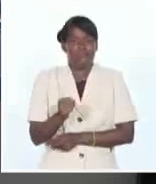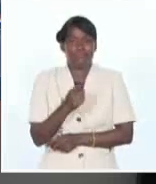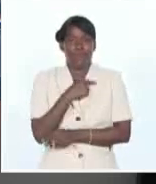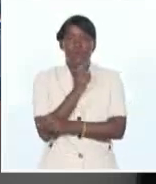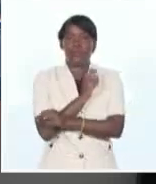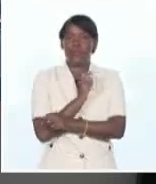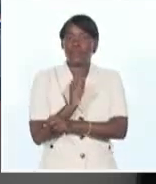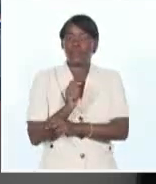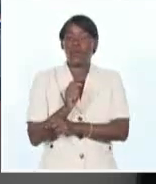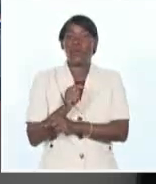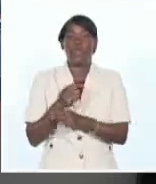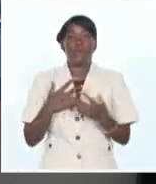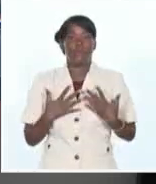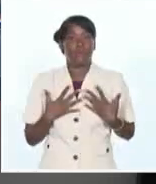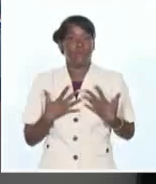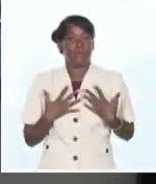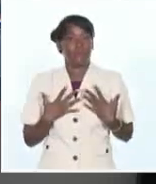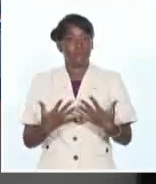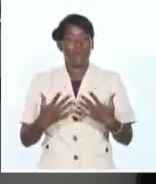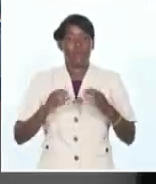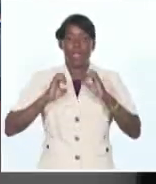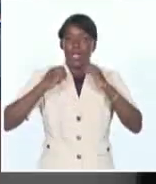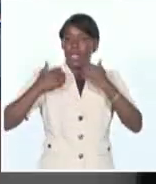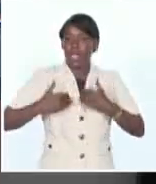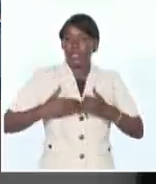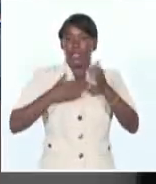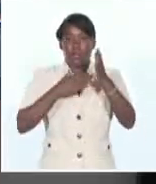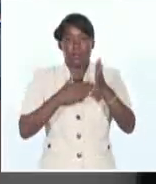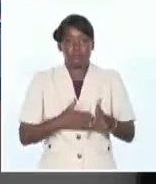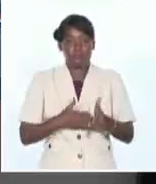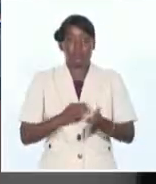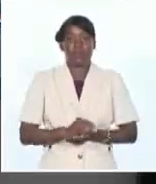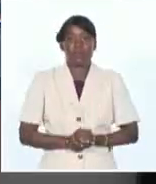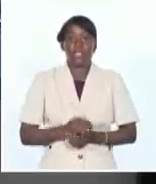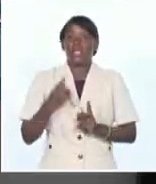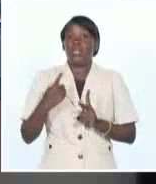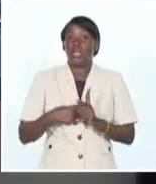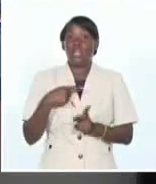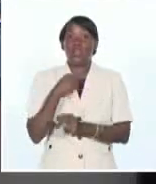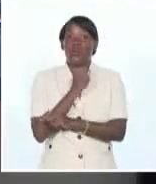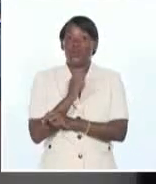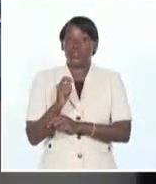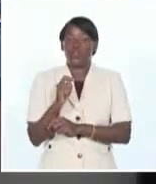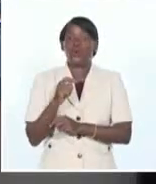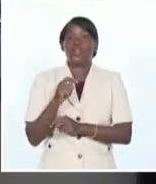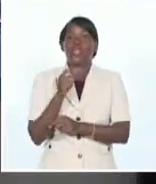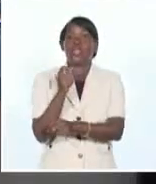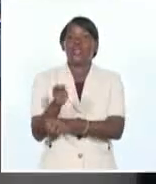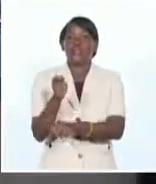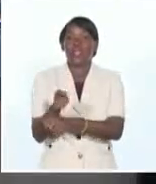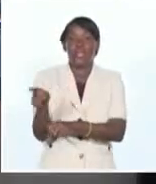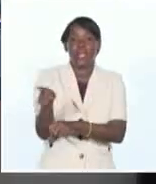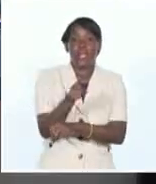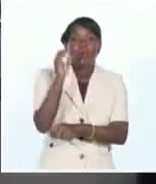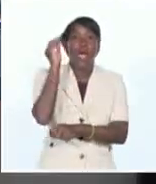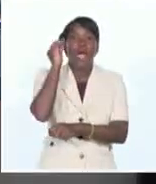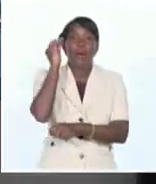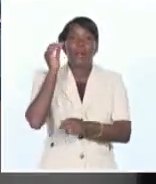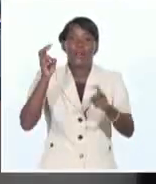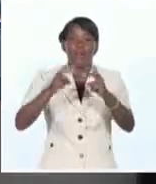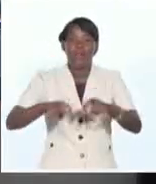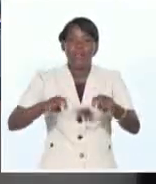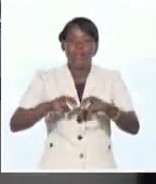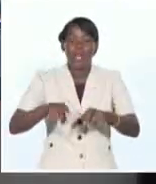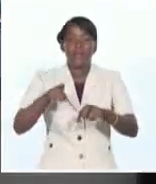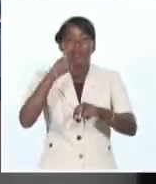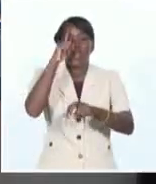nuestros estudiantes y a la aplicación de la ciencia a todos los procesos que nosotros desarrollamos en nuestra formación. Bueno, muchísimas